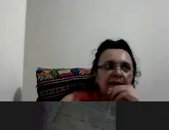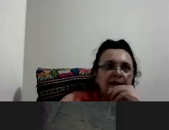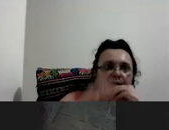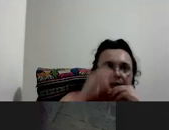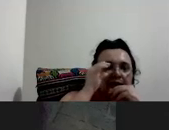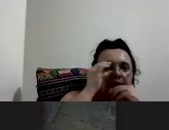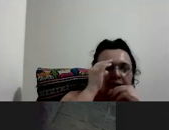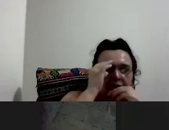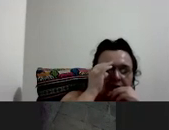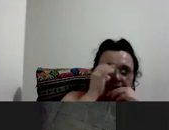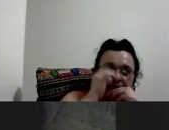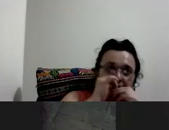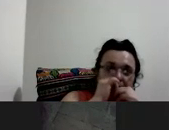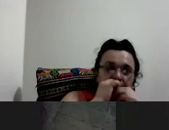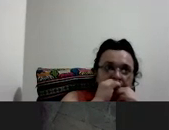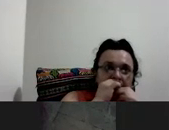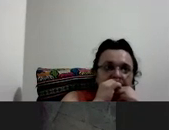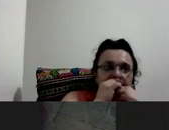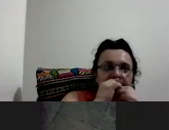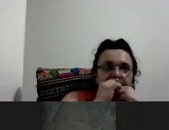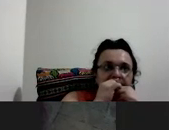La mayoría